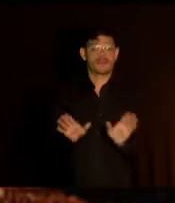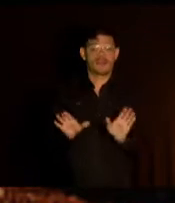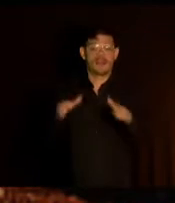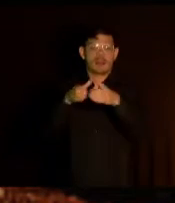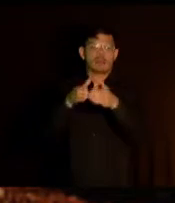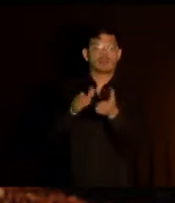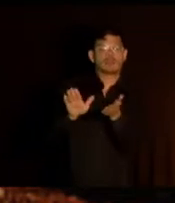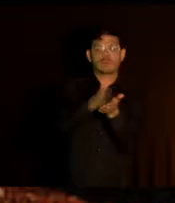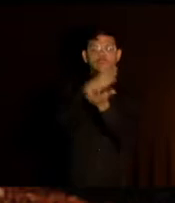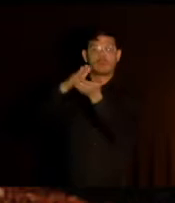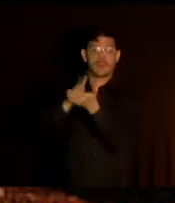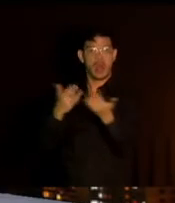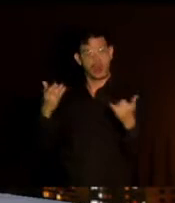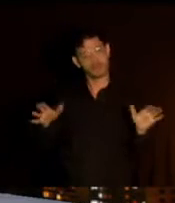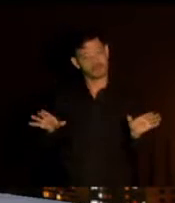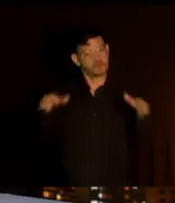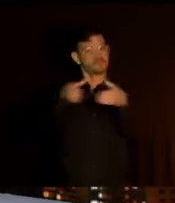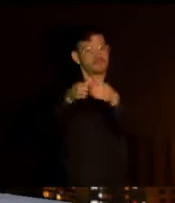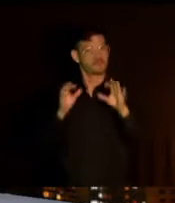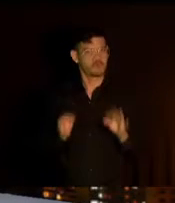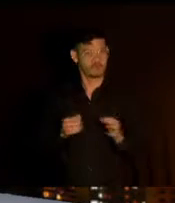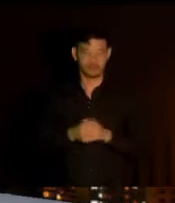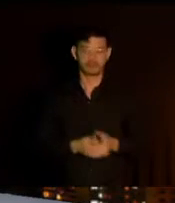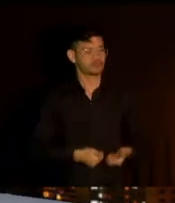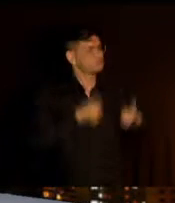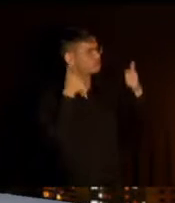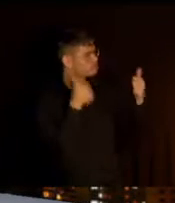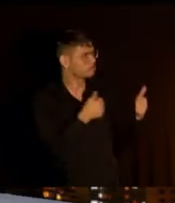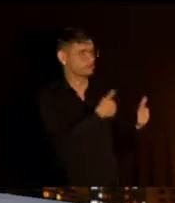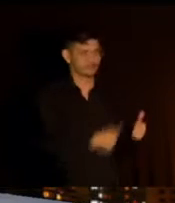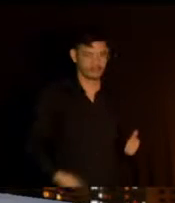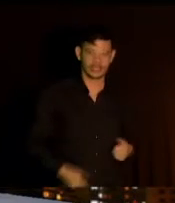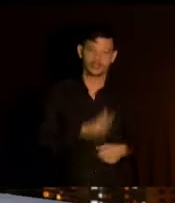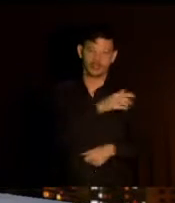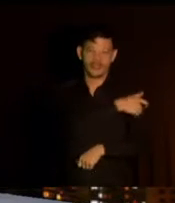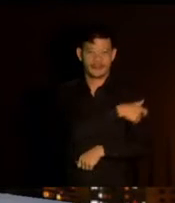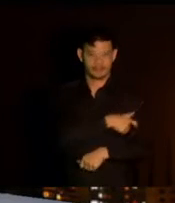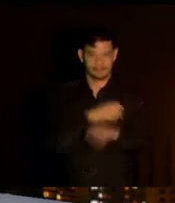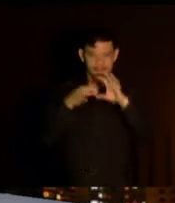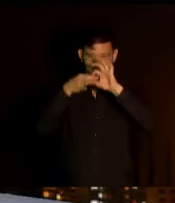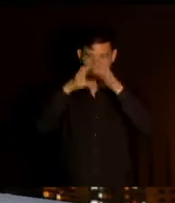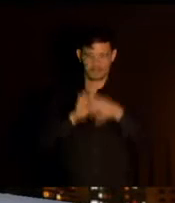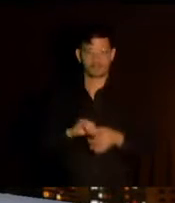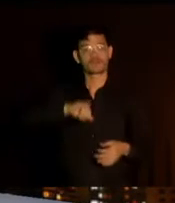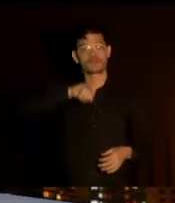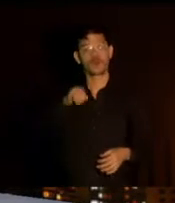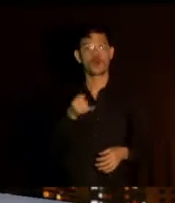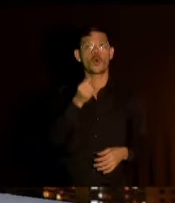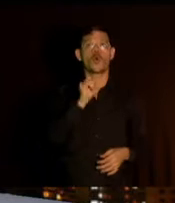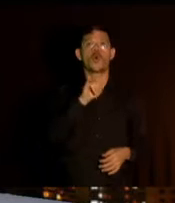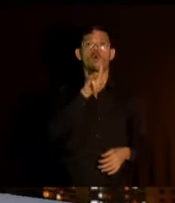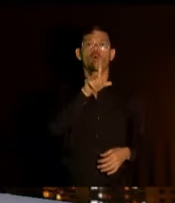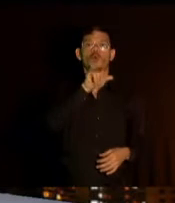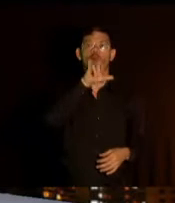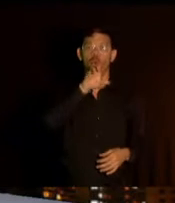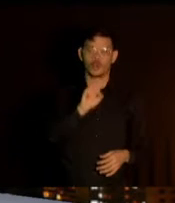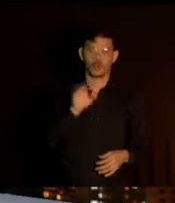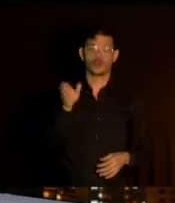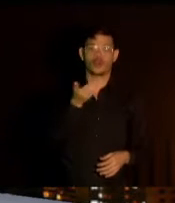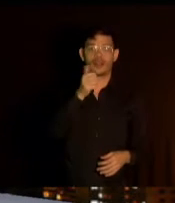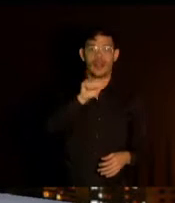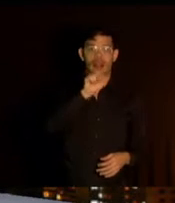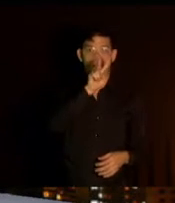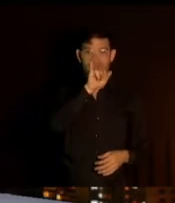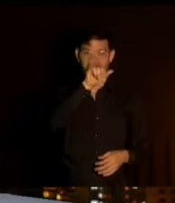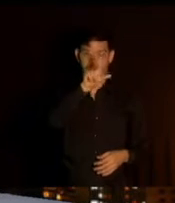el presidente del Comité Paralímpico Colombiano, Julio César Ávila. Ya hablamos con Juan Pablo Salazar, que es la voz del Comité